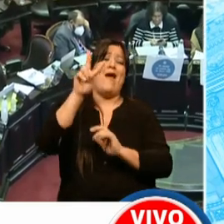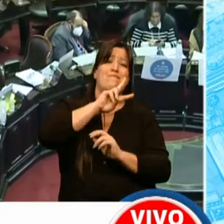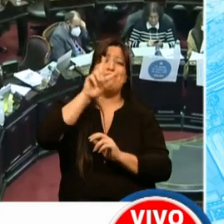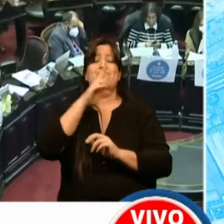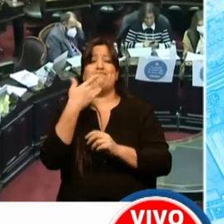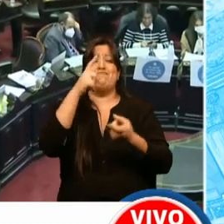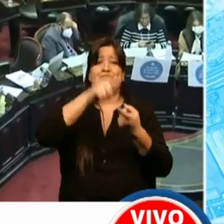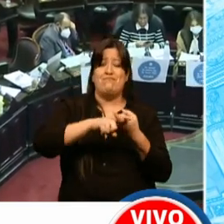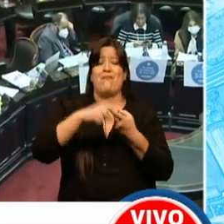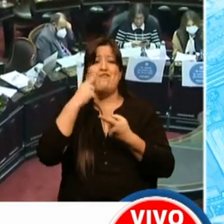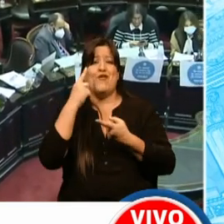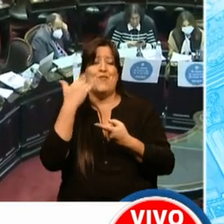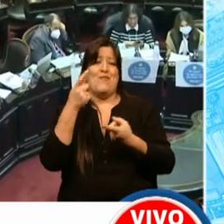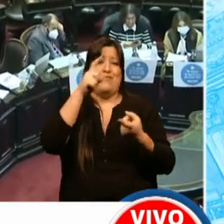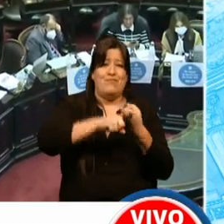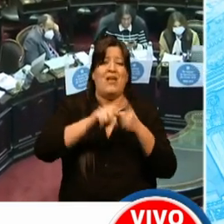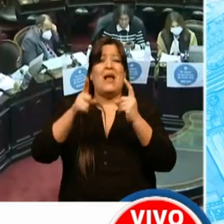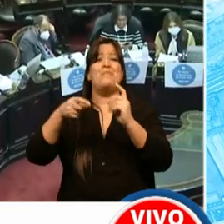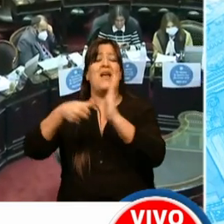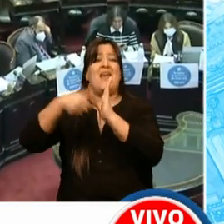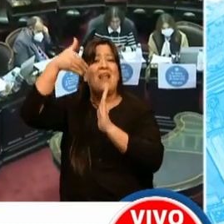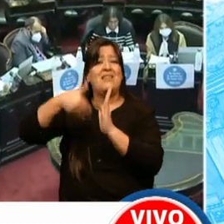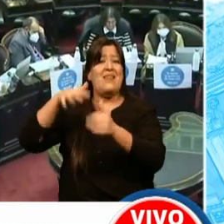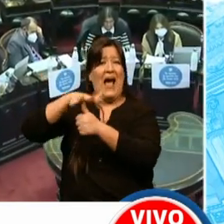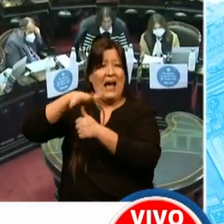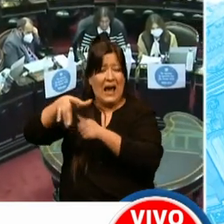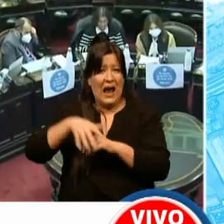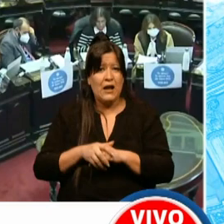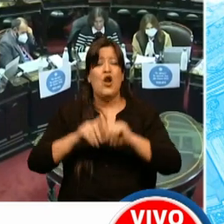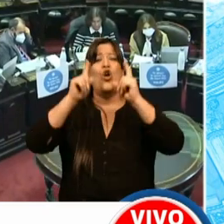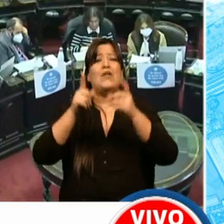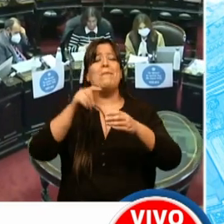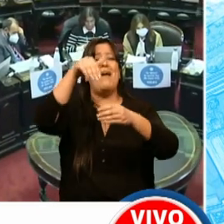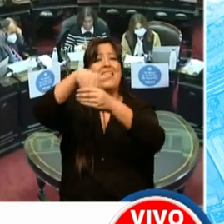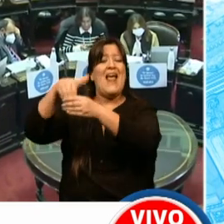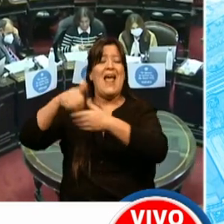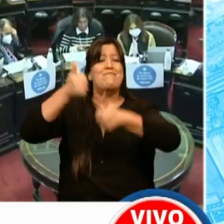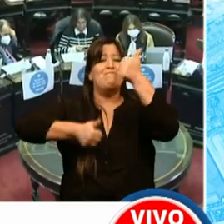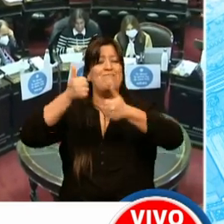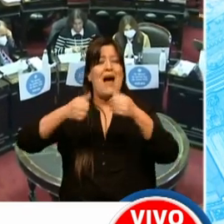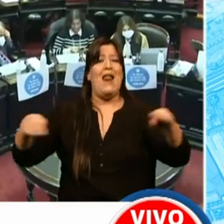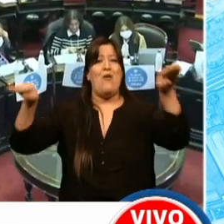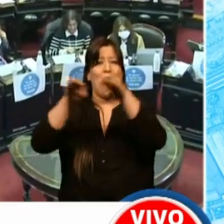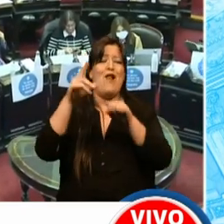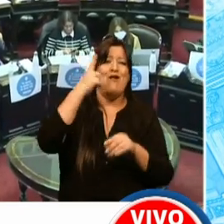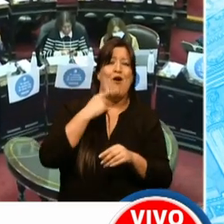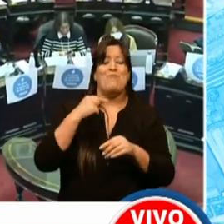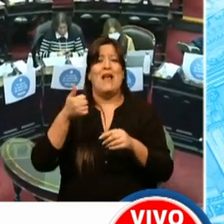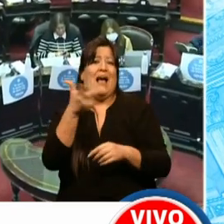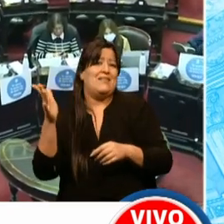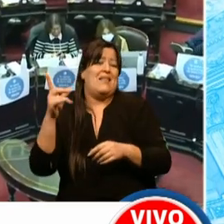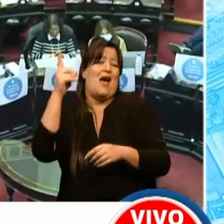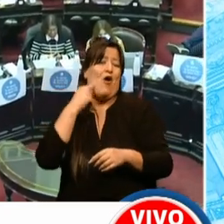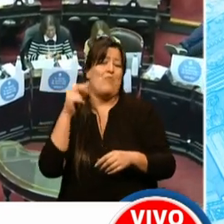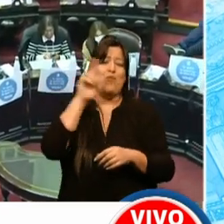ley de identidad de género la participación paritaria en las elecciones y hoy también también vamos a